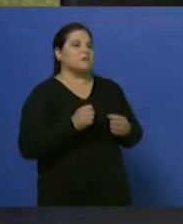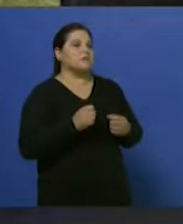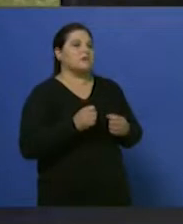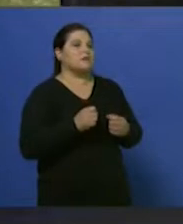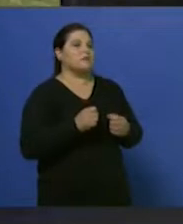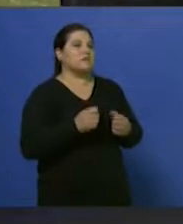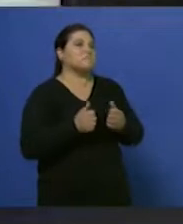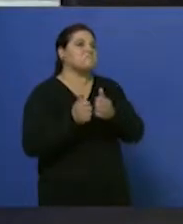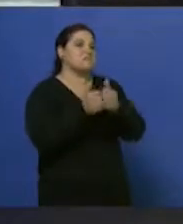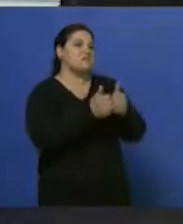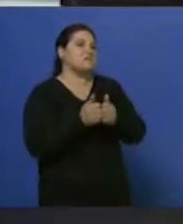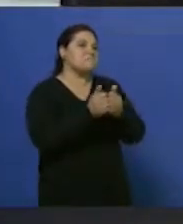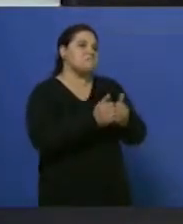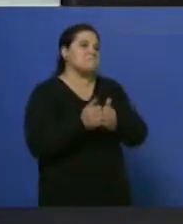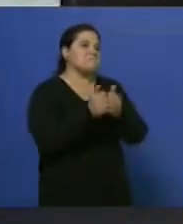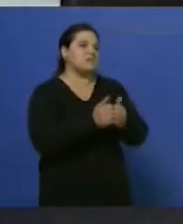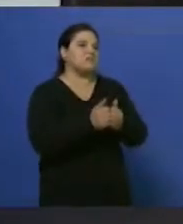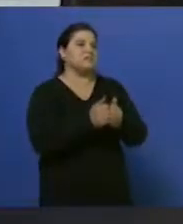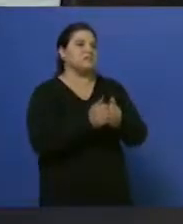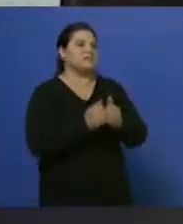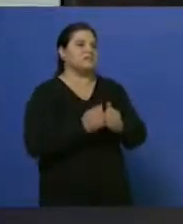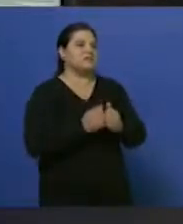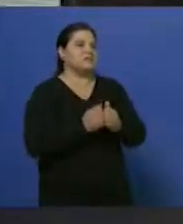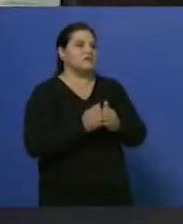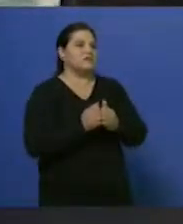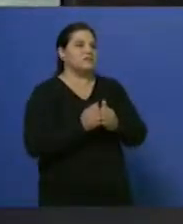llama Geovial, ¿viste? Son empresas,